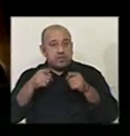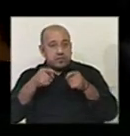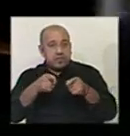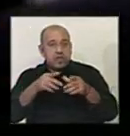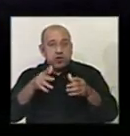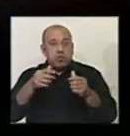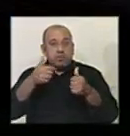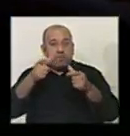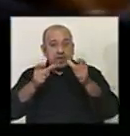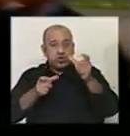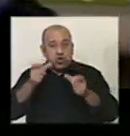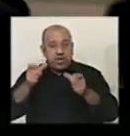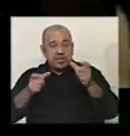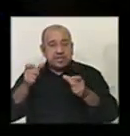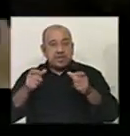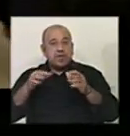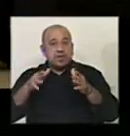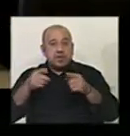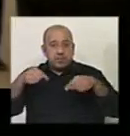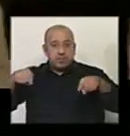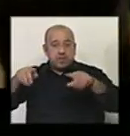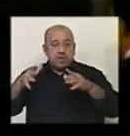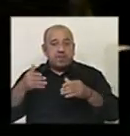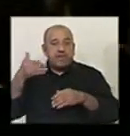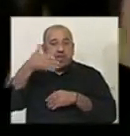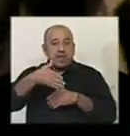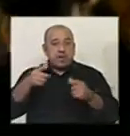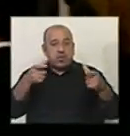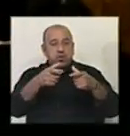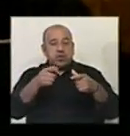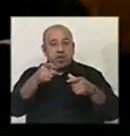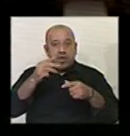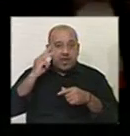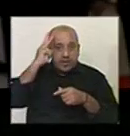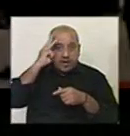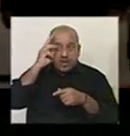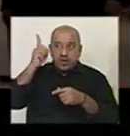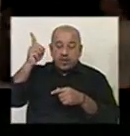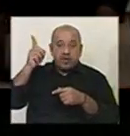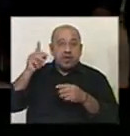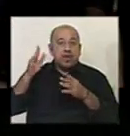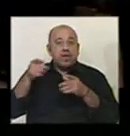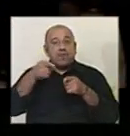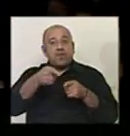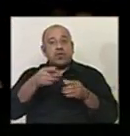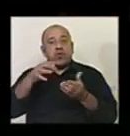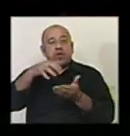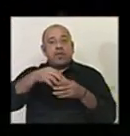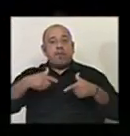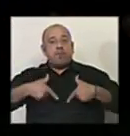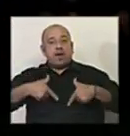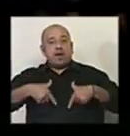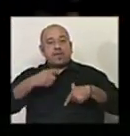de la delegación o carga logística requerida. El príncipe heredero se hospedó en la Embajada de Arabia Saudita en Buenos Aires, que